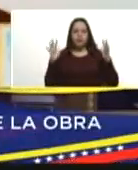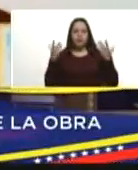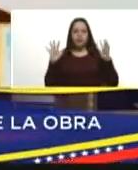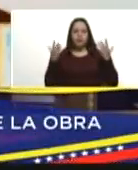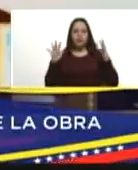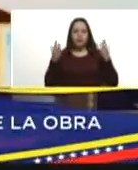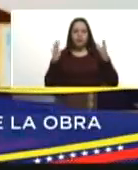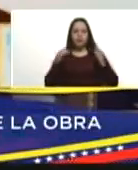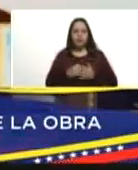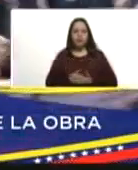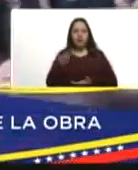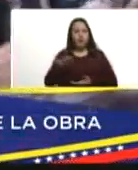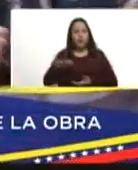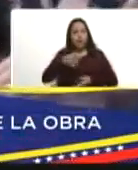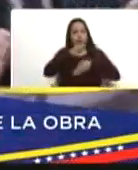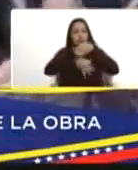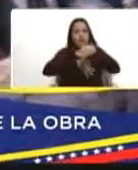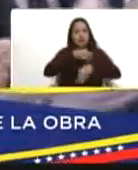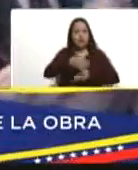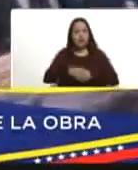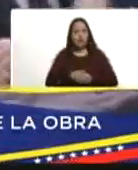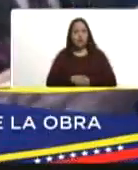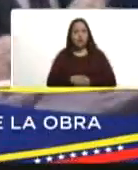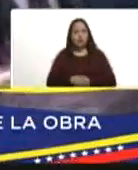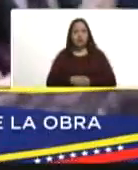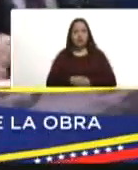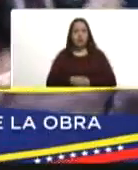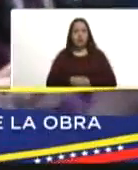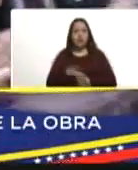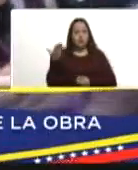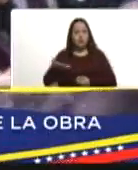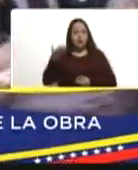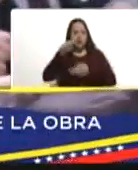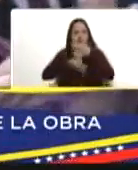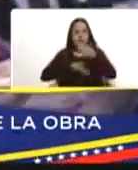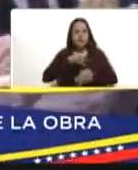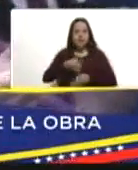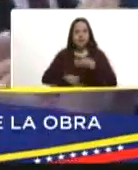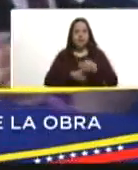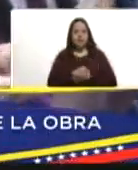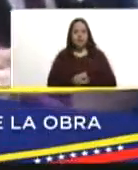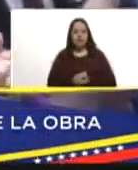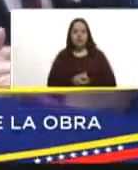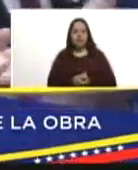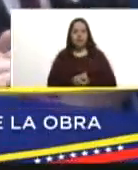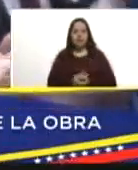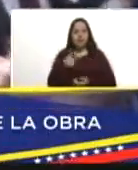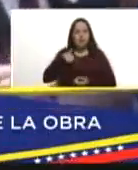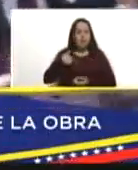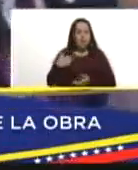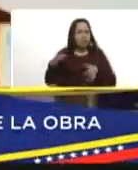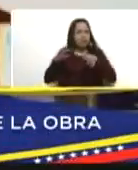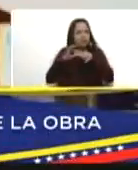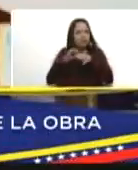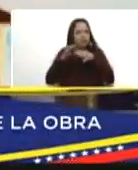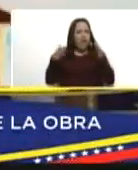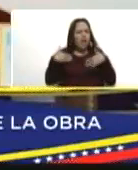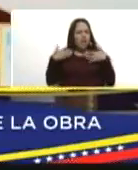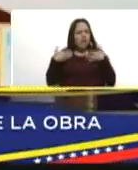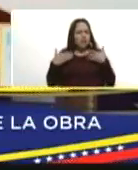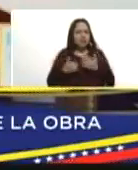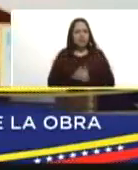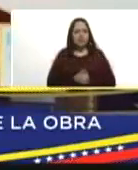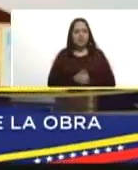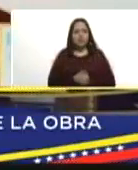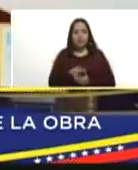valga el comentario valga el comentario me da una gran alegría tener ustedes no